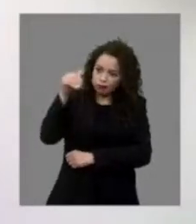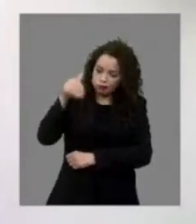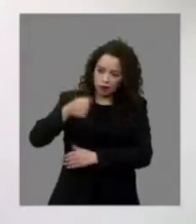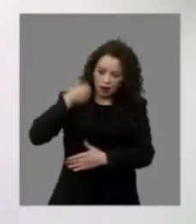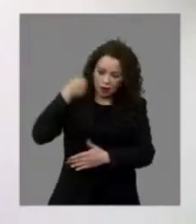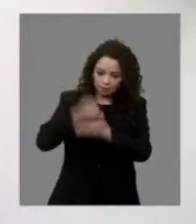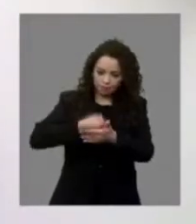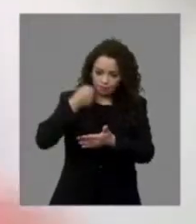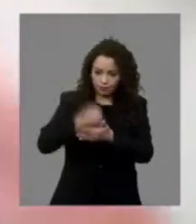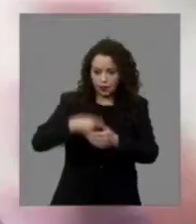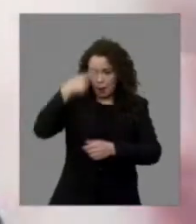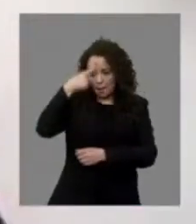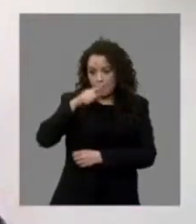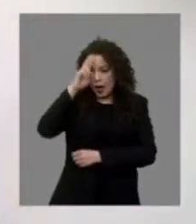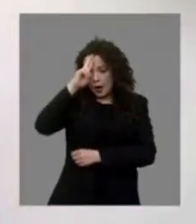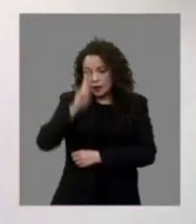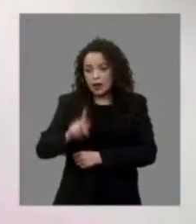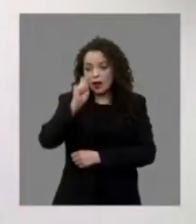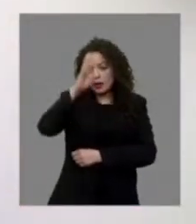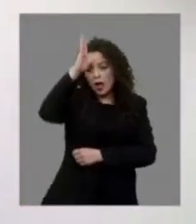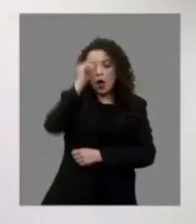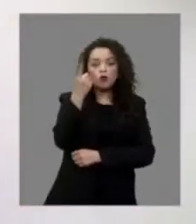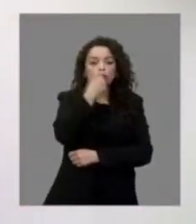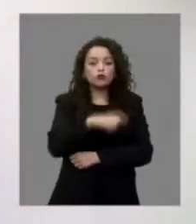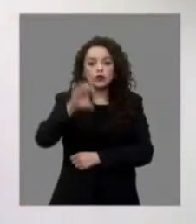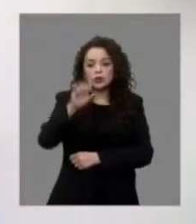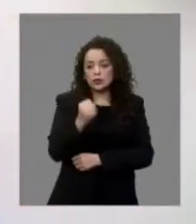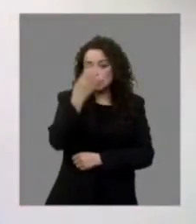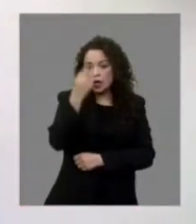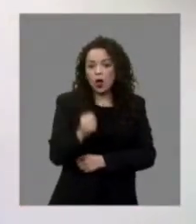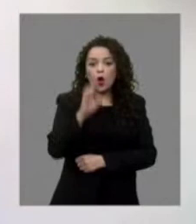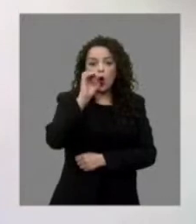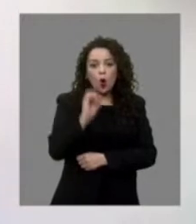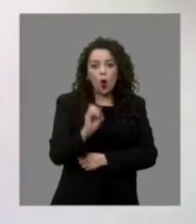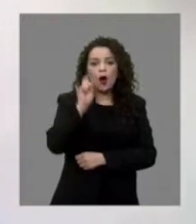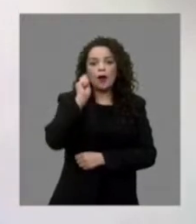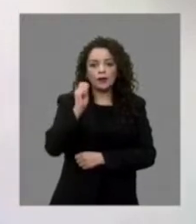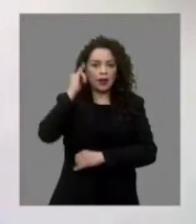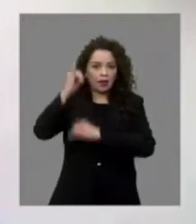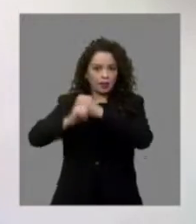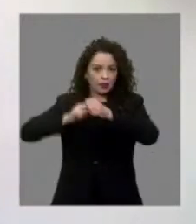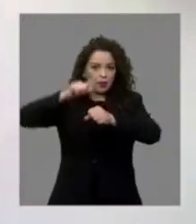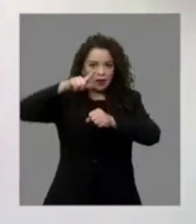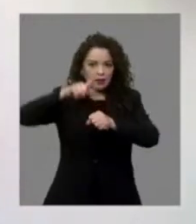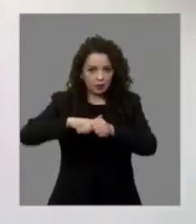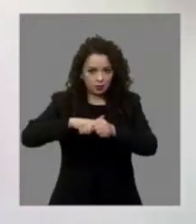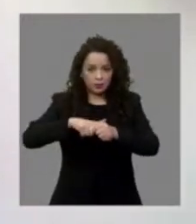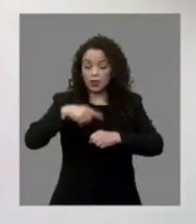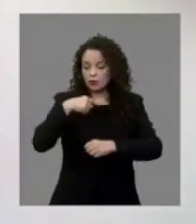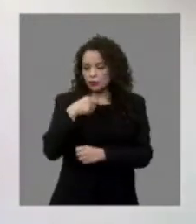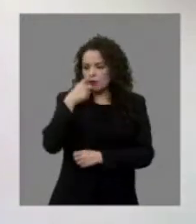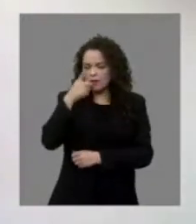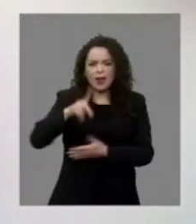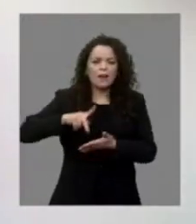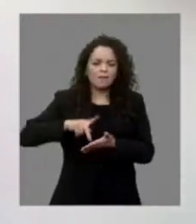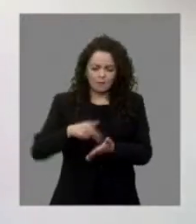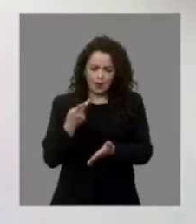convenio 169 o de la convención, te decía yo, muchas veces